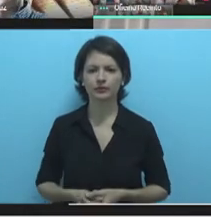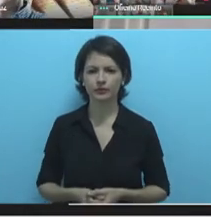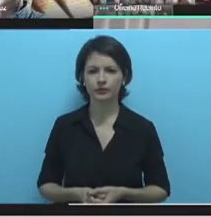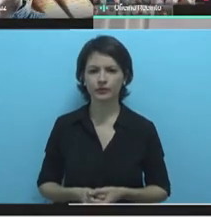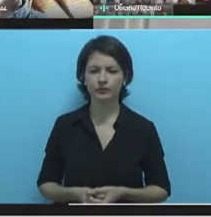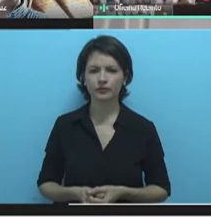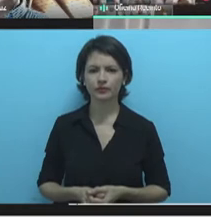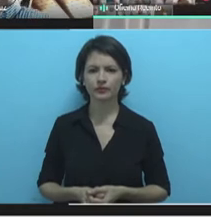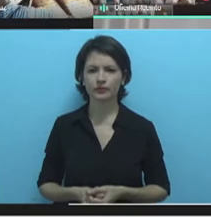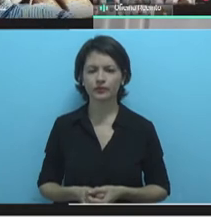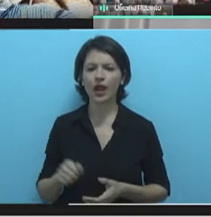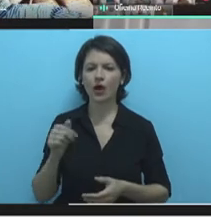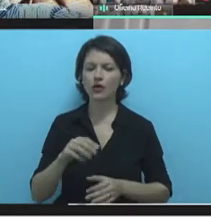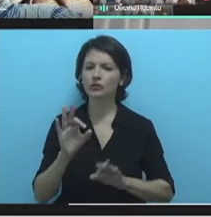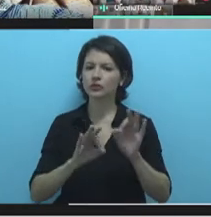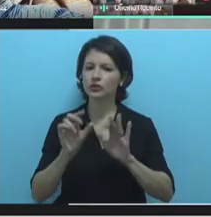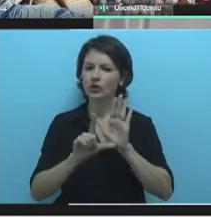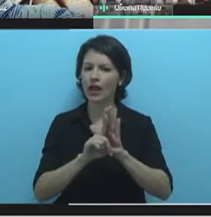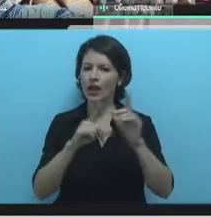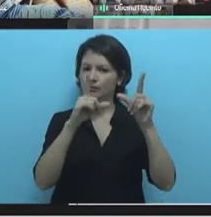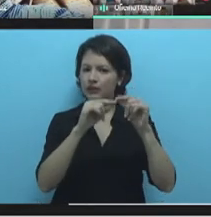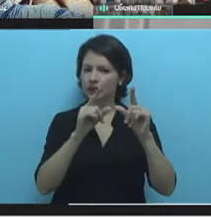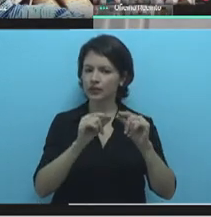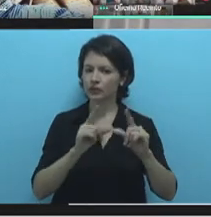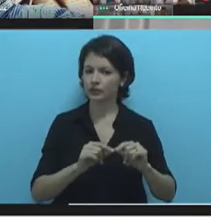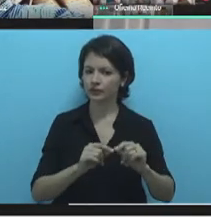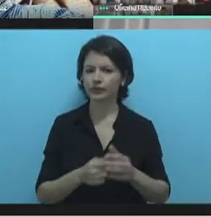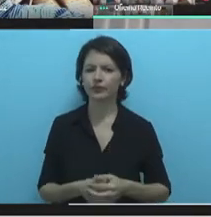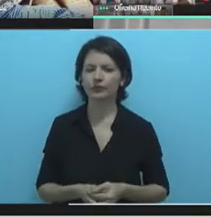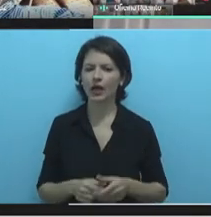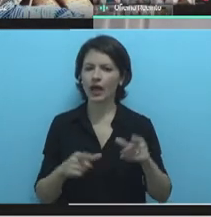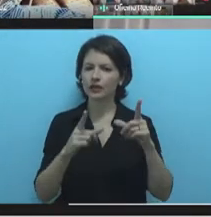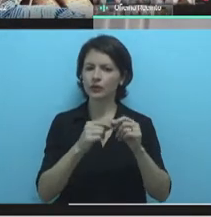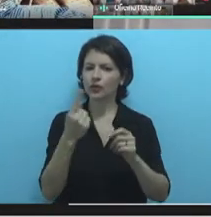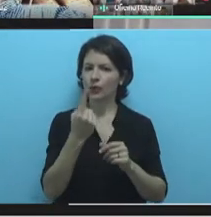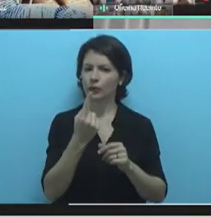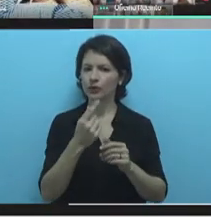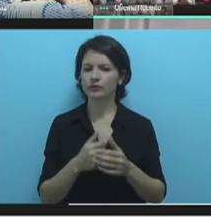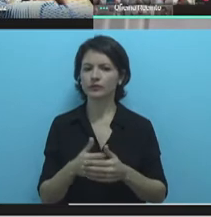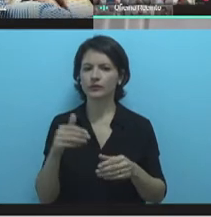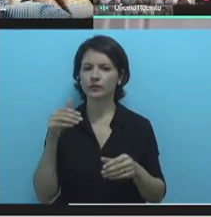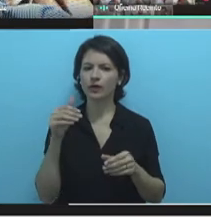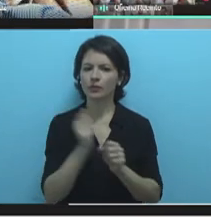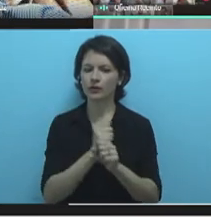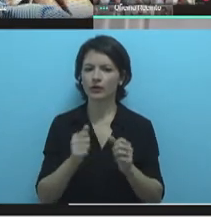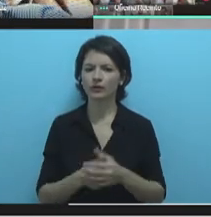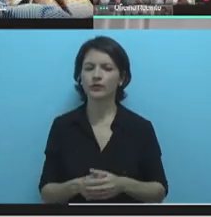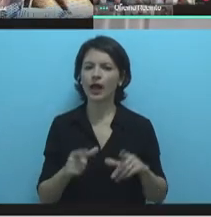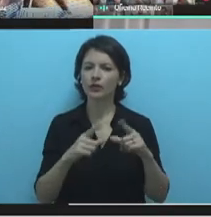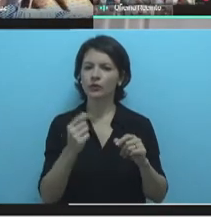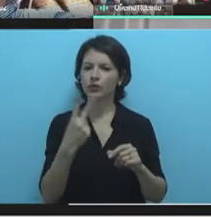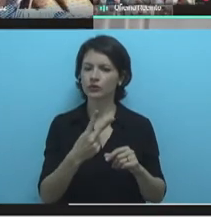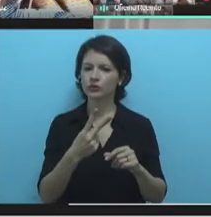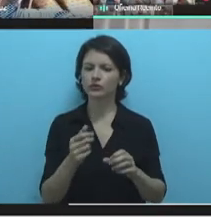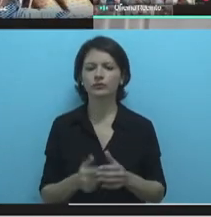consideración el proyecto de ley en particular artículo 1º aprobado artículo